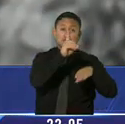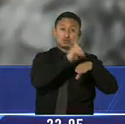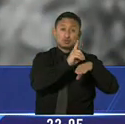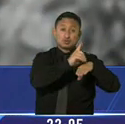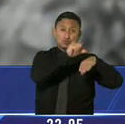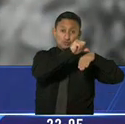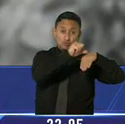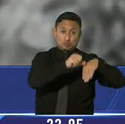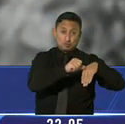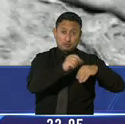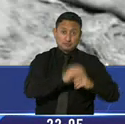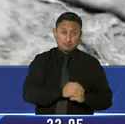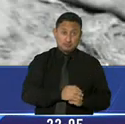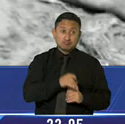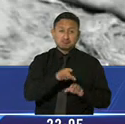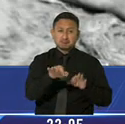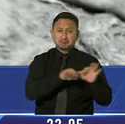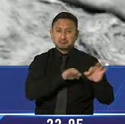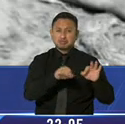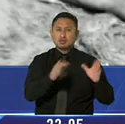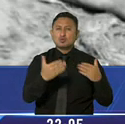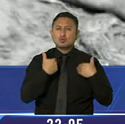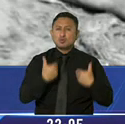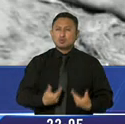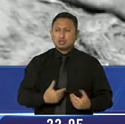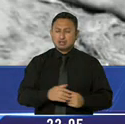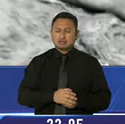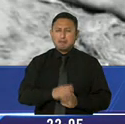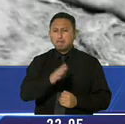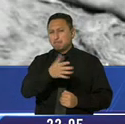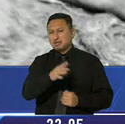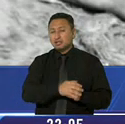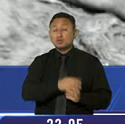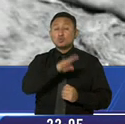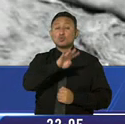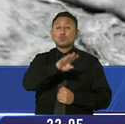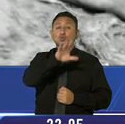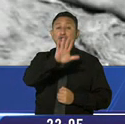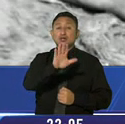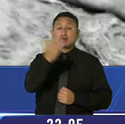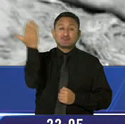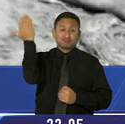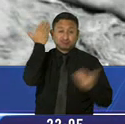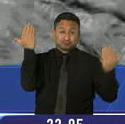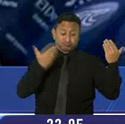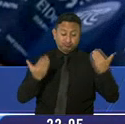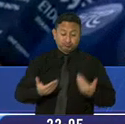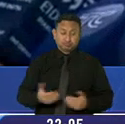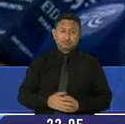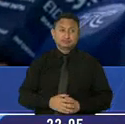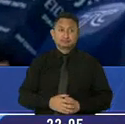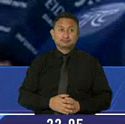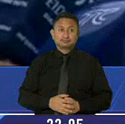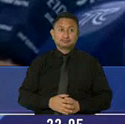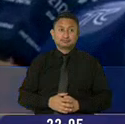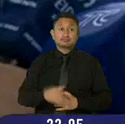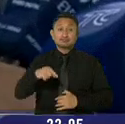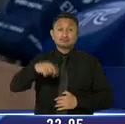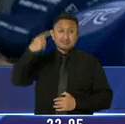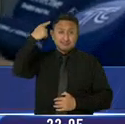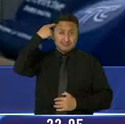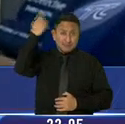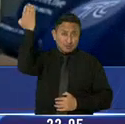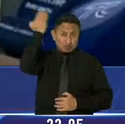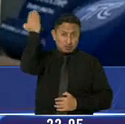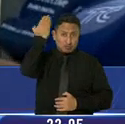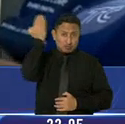Romero indicó que el cuerpo tenía un aproximado de 45 cortes. A nivel del cuero cabelludo, en la